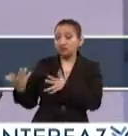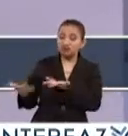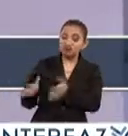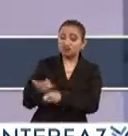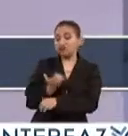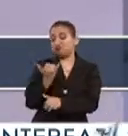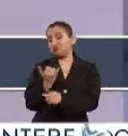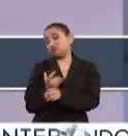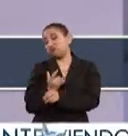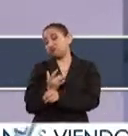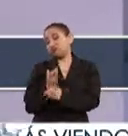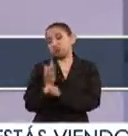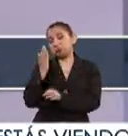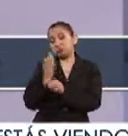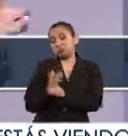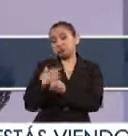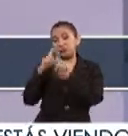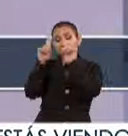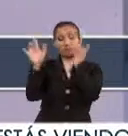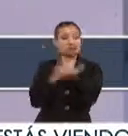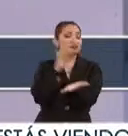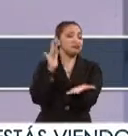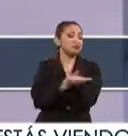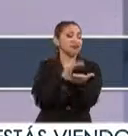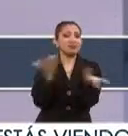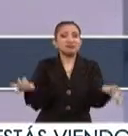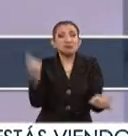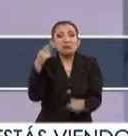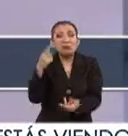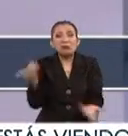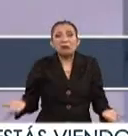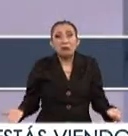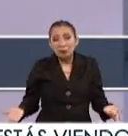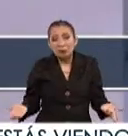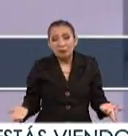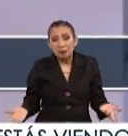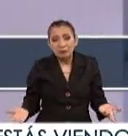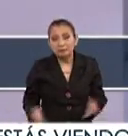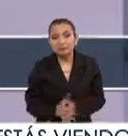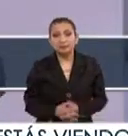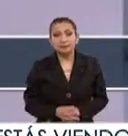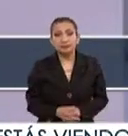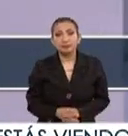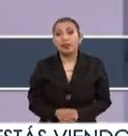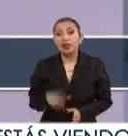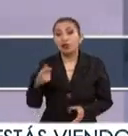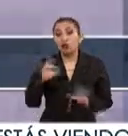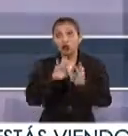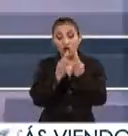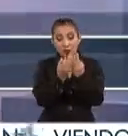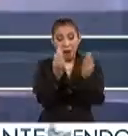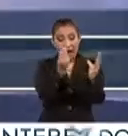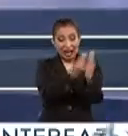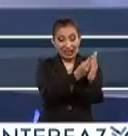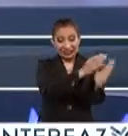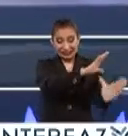montón con pizarra electrónica y tablets en cada pupitre. Entonces, la forma de